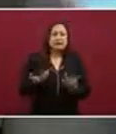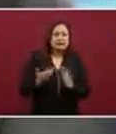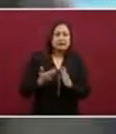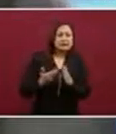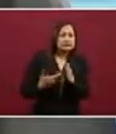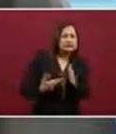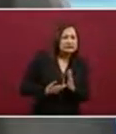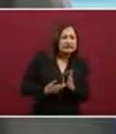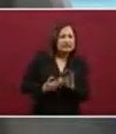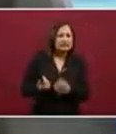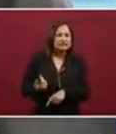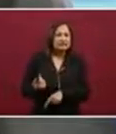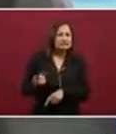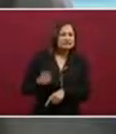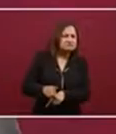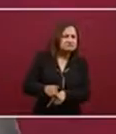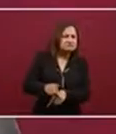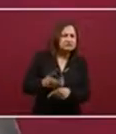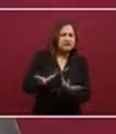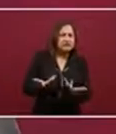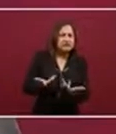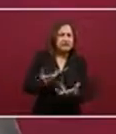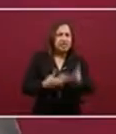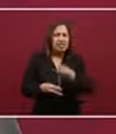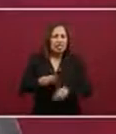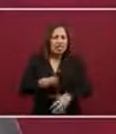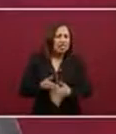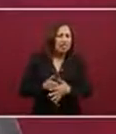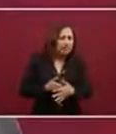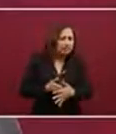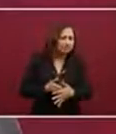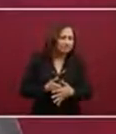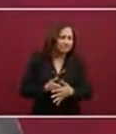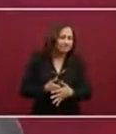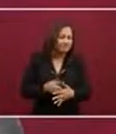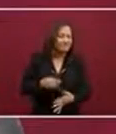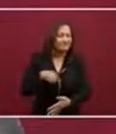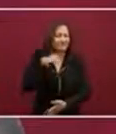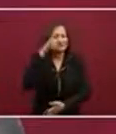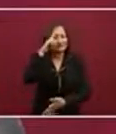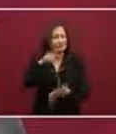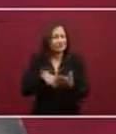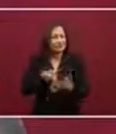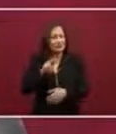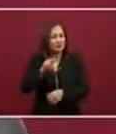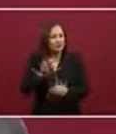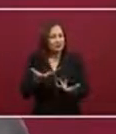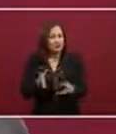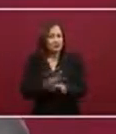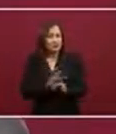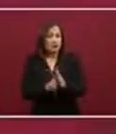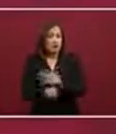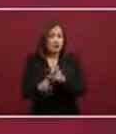impida el libre comercio no solo de impuestos